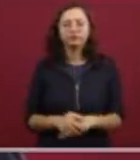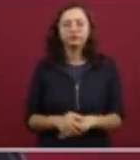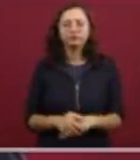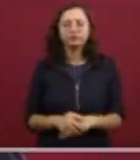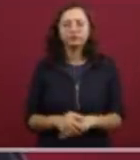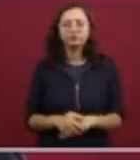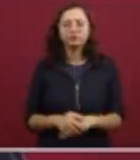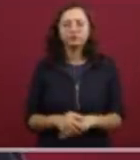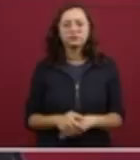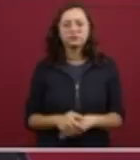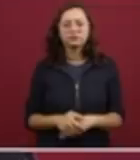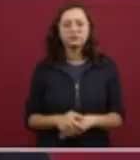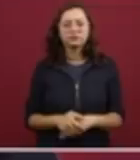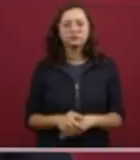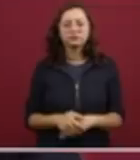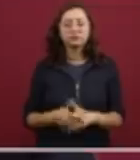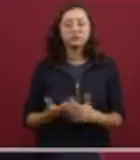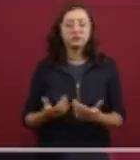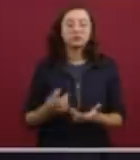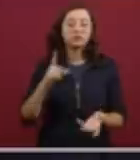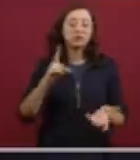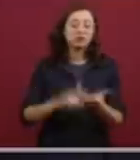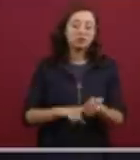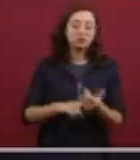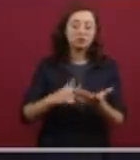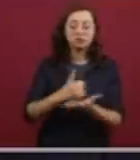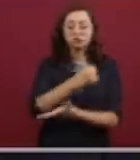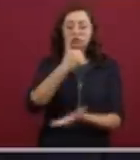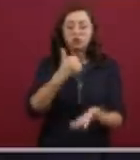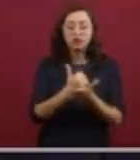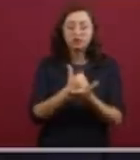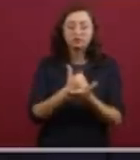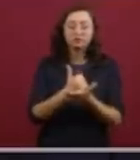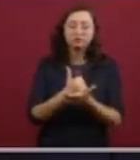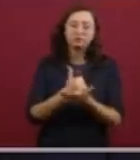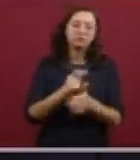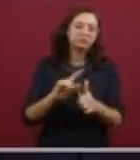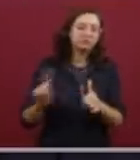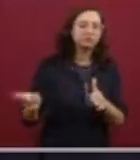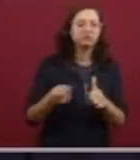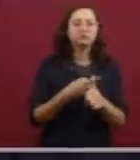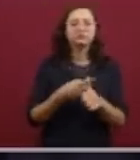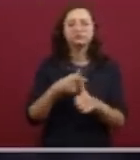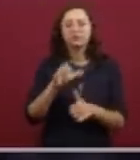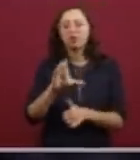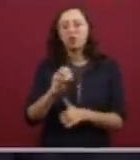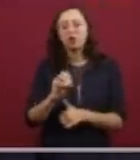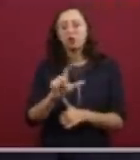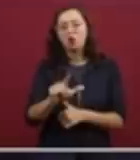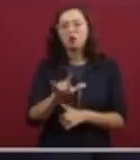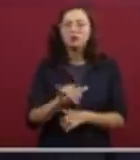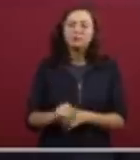prioriza a las colonias marginadas, a las colonias